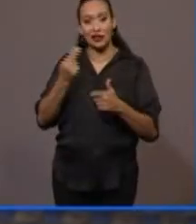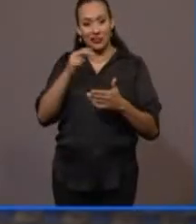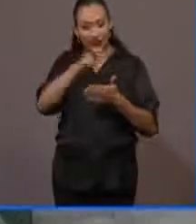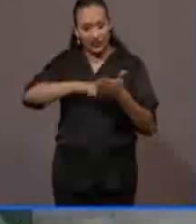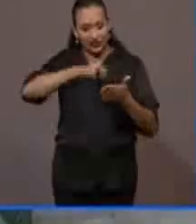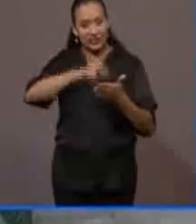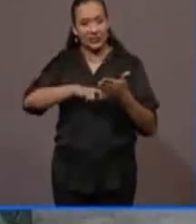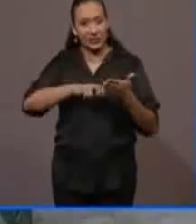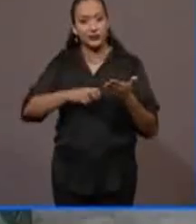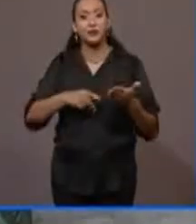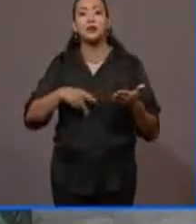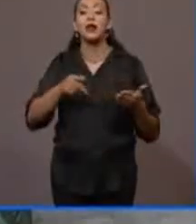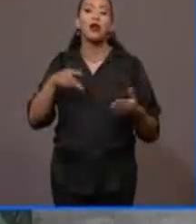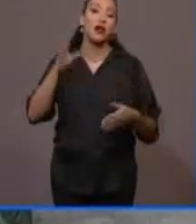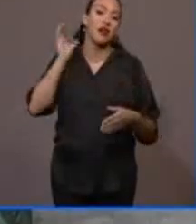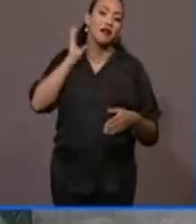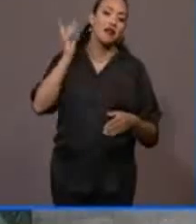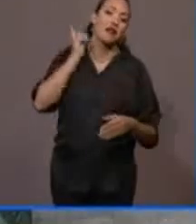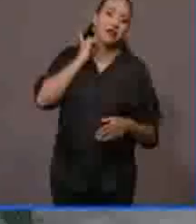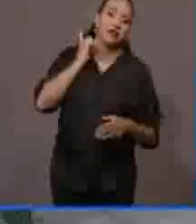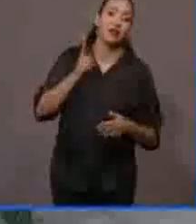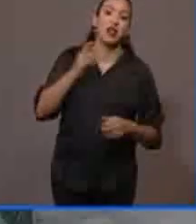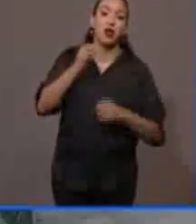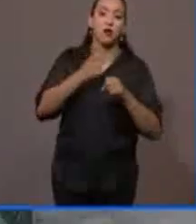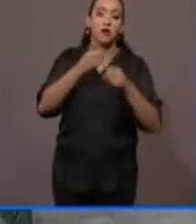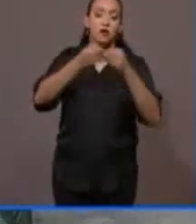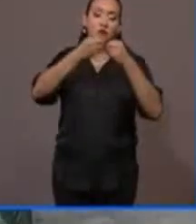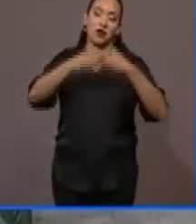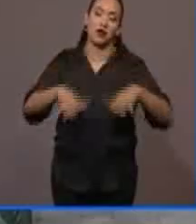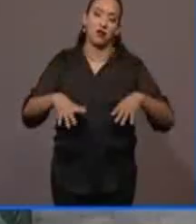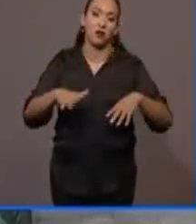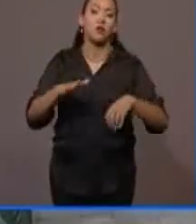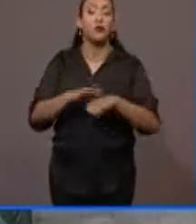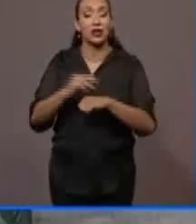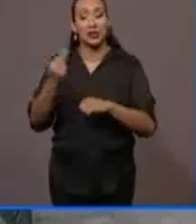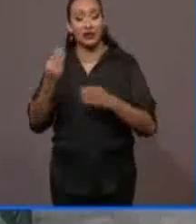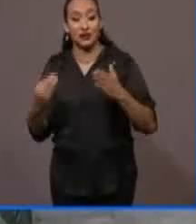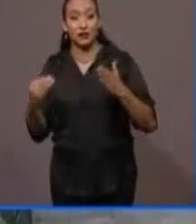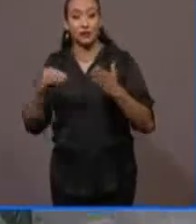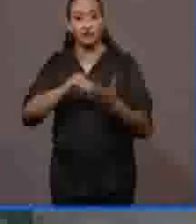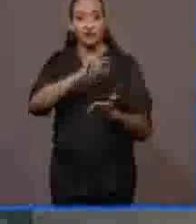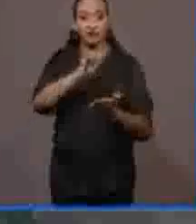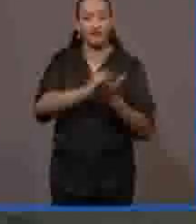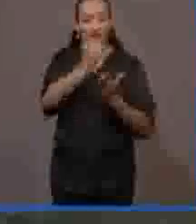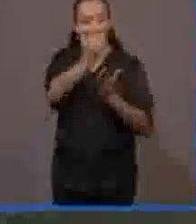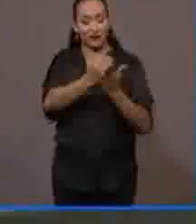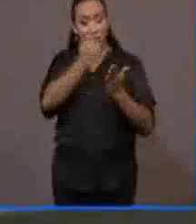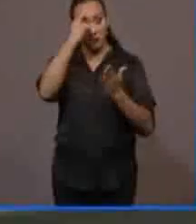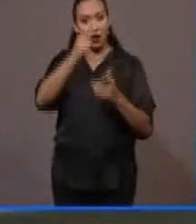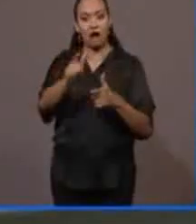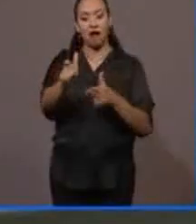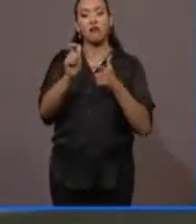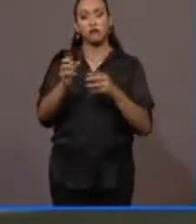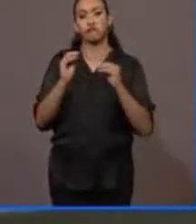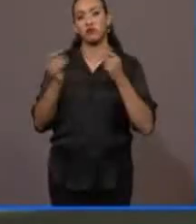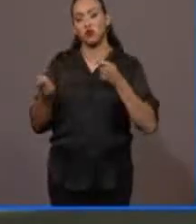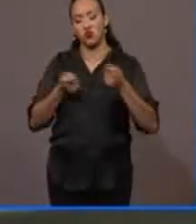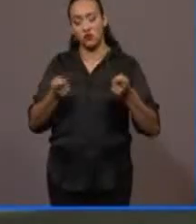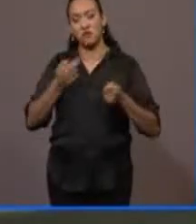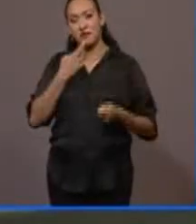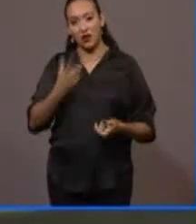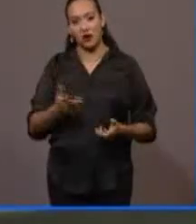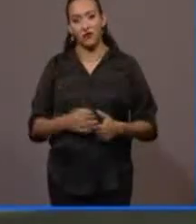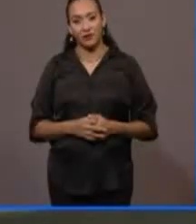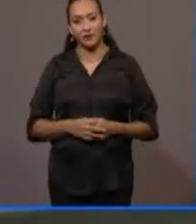actualizada, indicó que la Cámara de Diputados perdió la oportunidad de construir una política integral de control de armas de